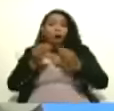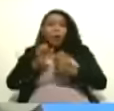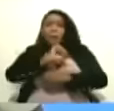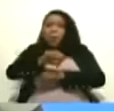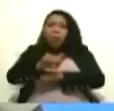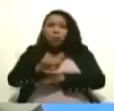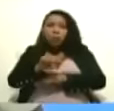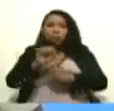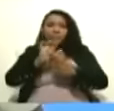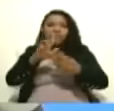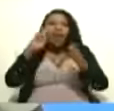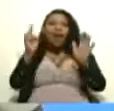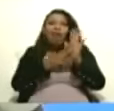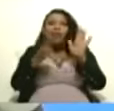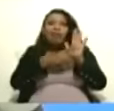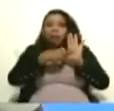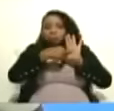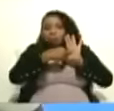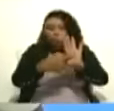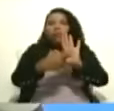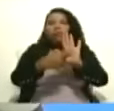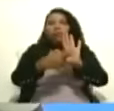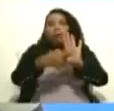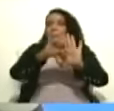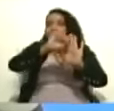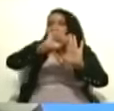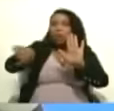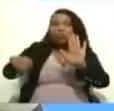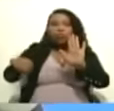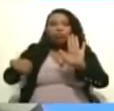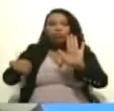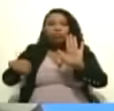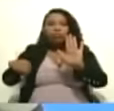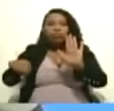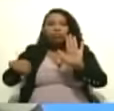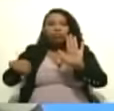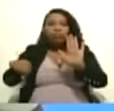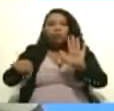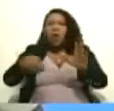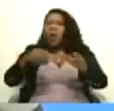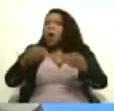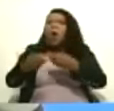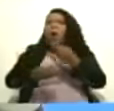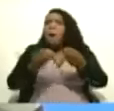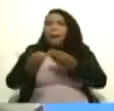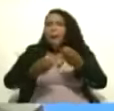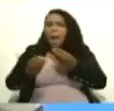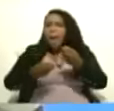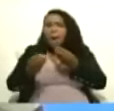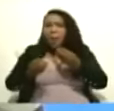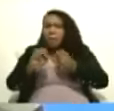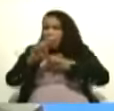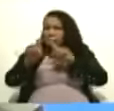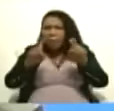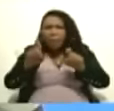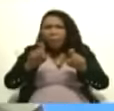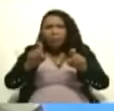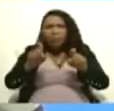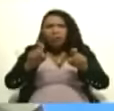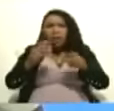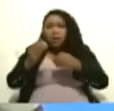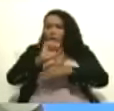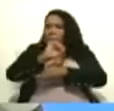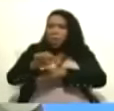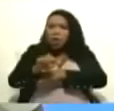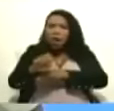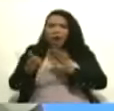para decirlo en términos demasiado prosaicos con qué vamos con qué el referendo consultivo te roto la mentira con